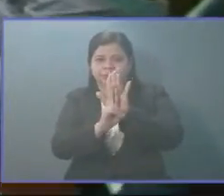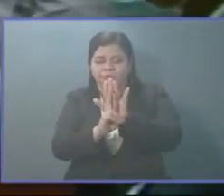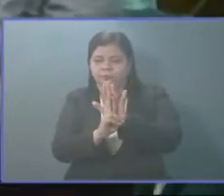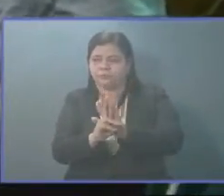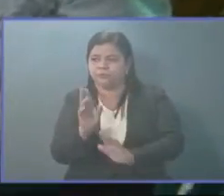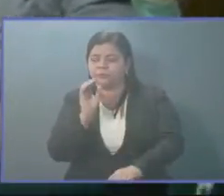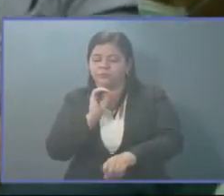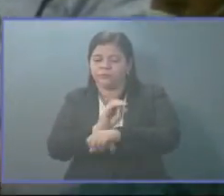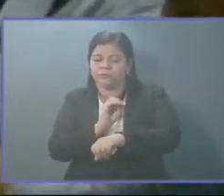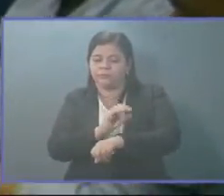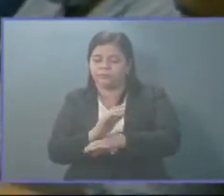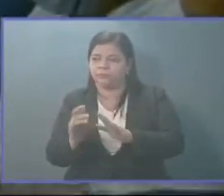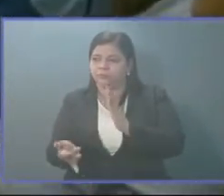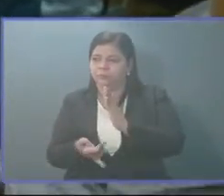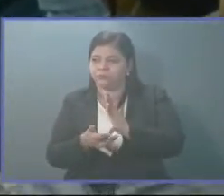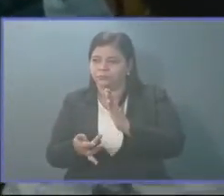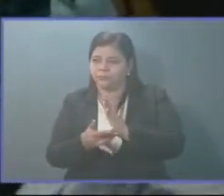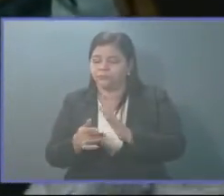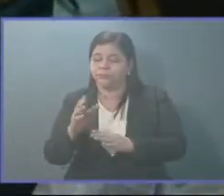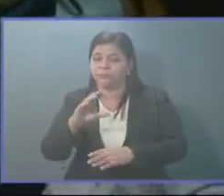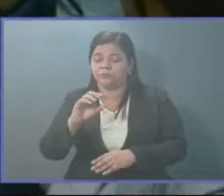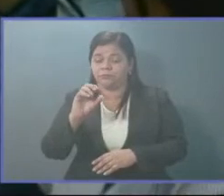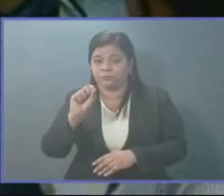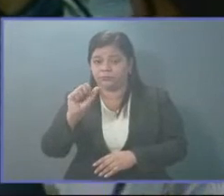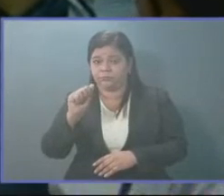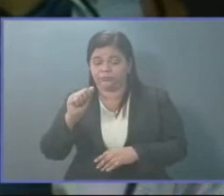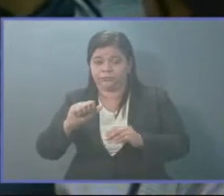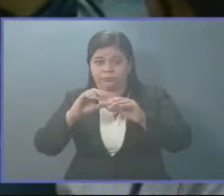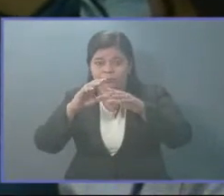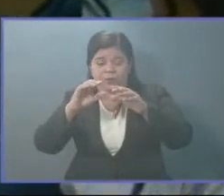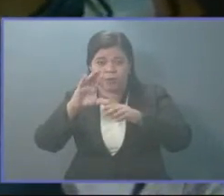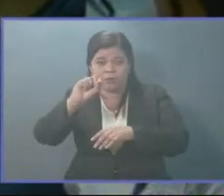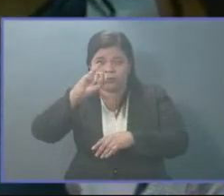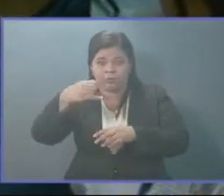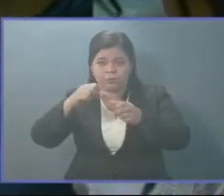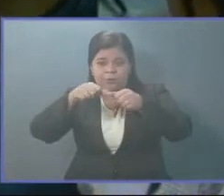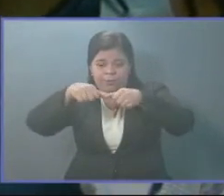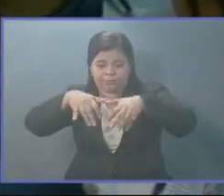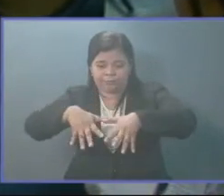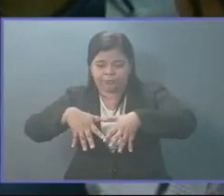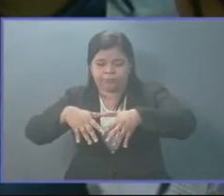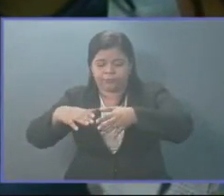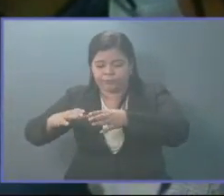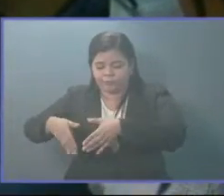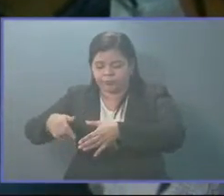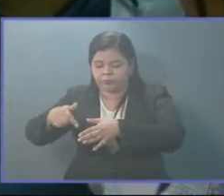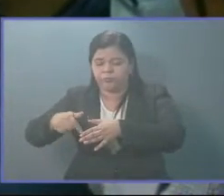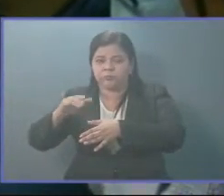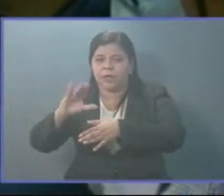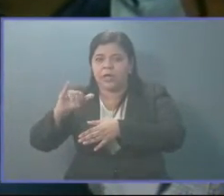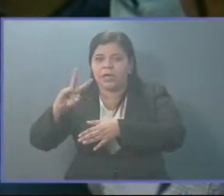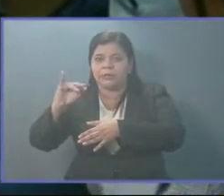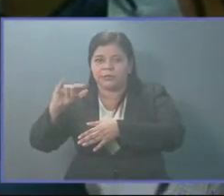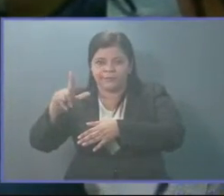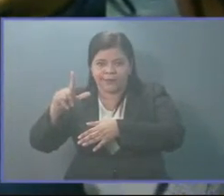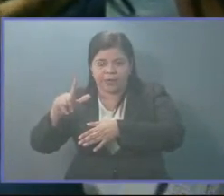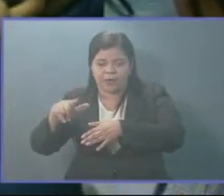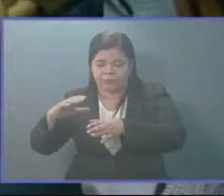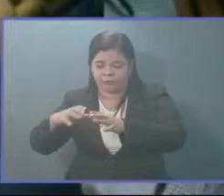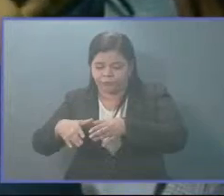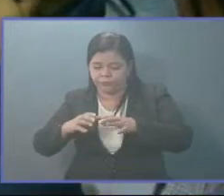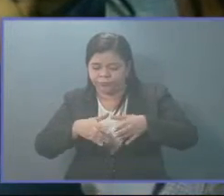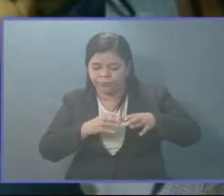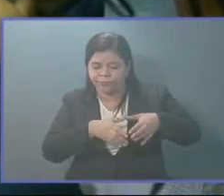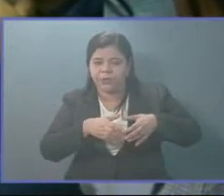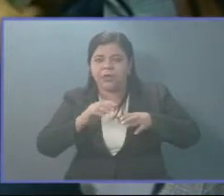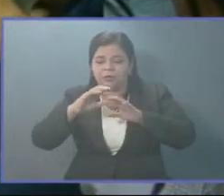asesor técnico de la sala de lo civil, entiendo entonces. Qué bueno, porque son prácticamente